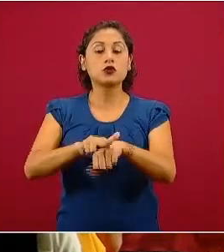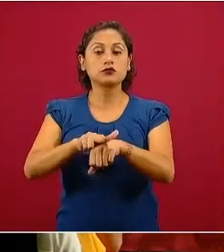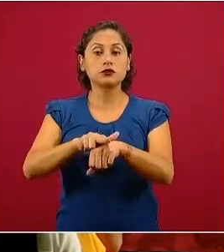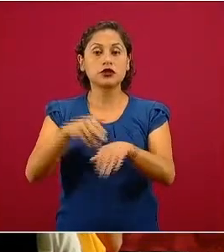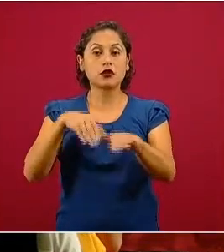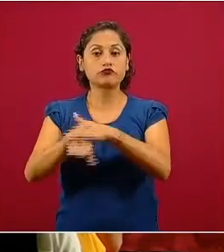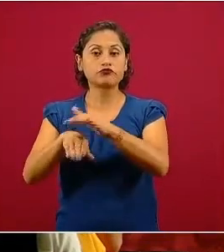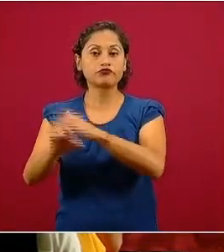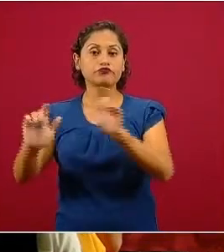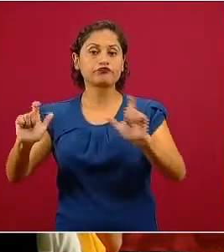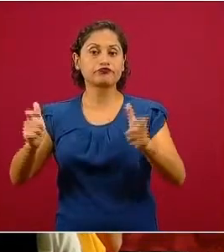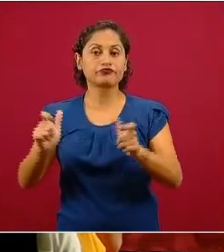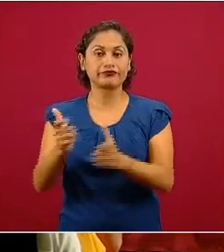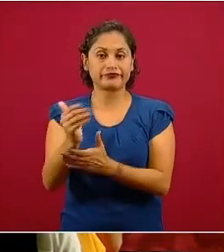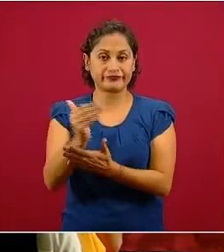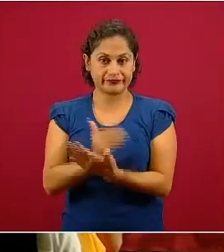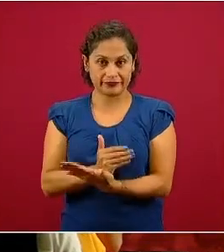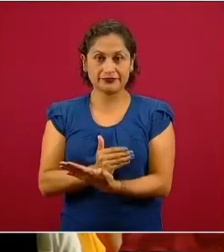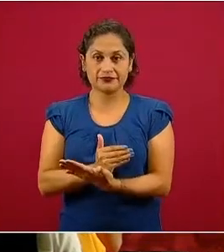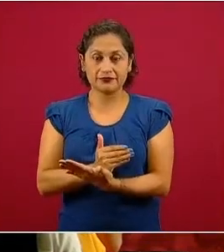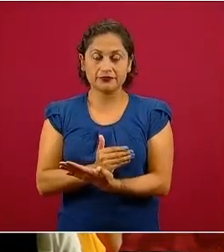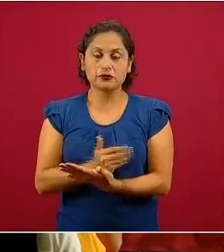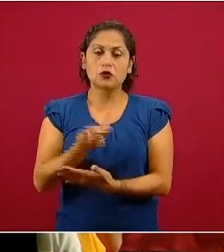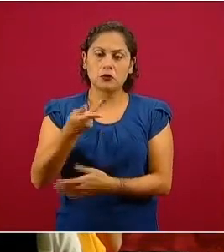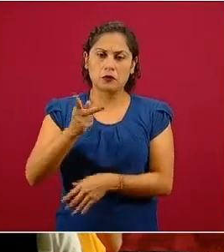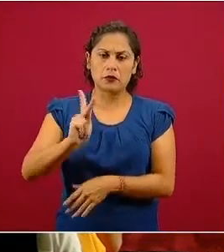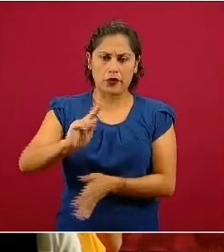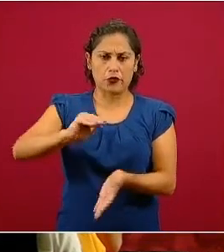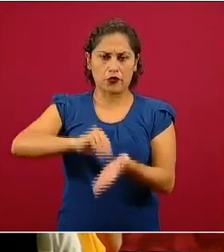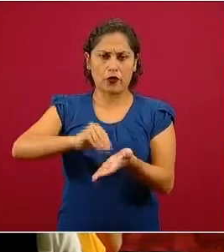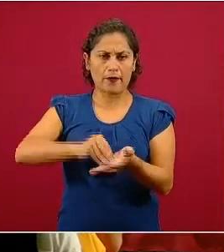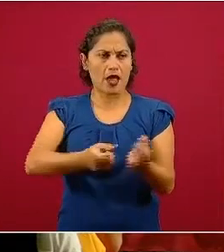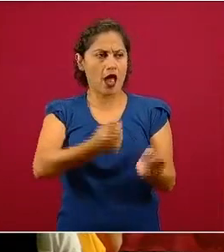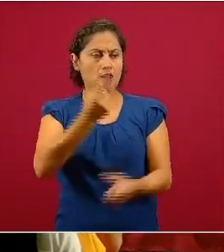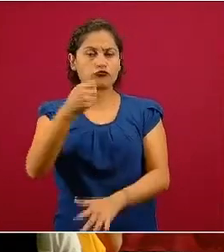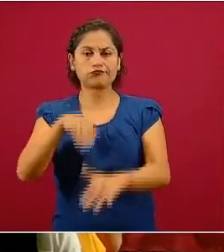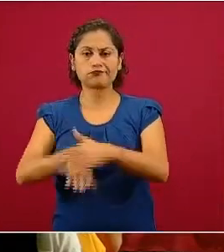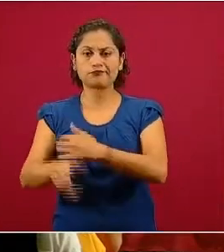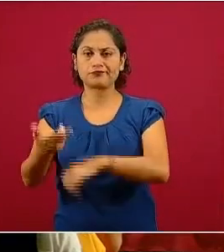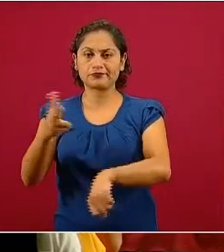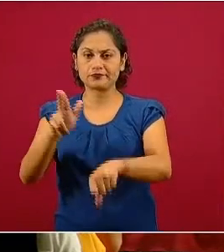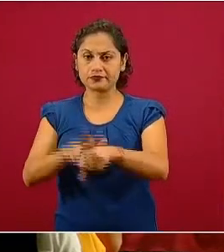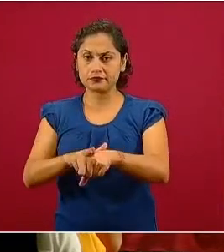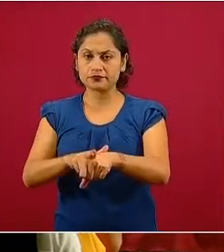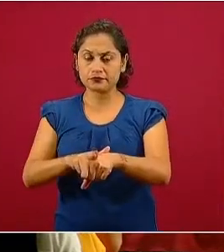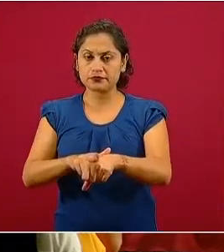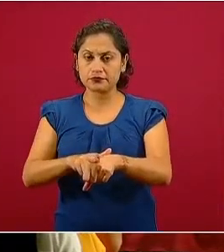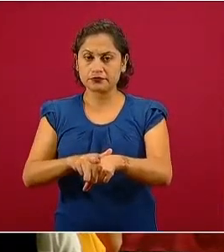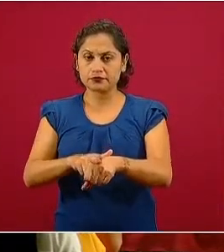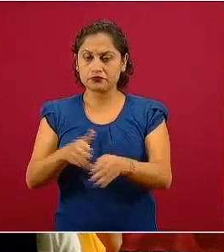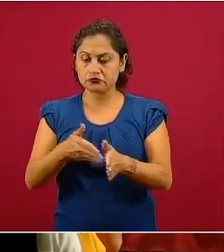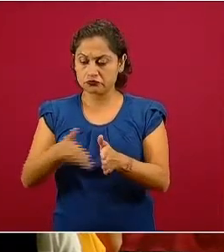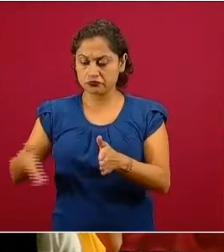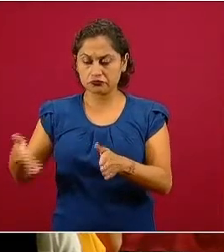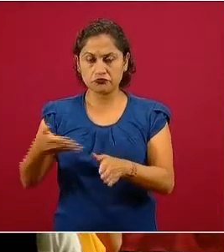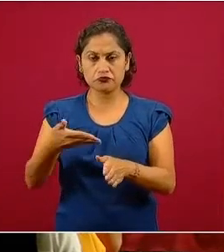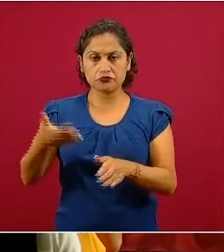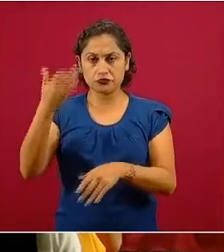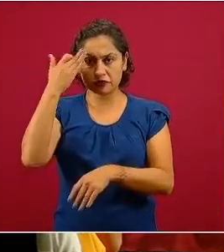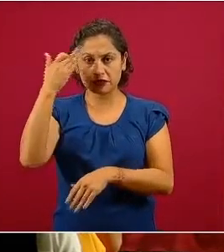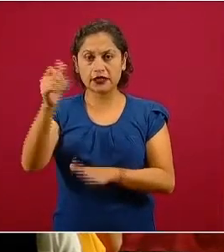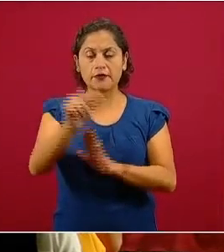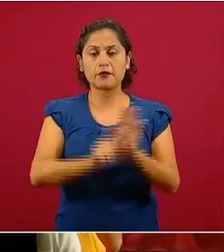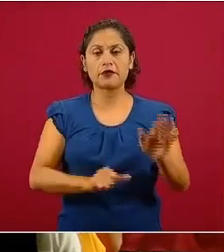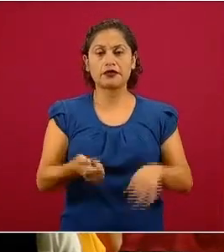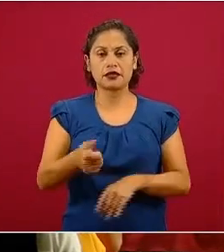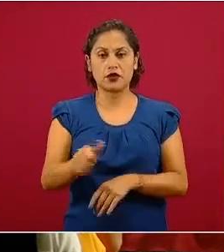se encuentran en los niveles importantes o altos que en su momento llegaron en las semanas de agosto,